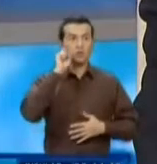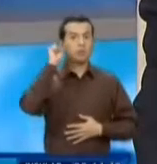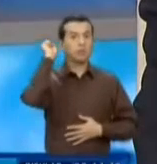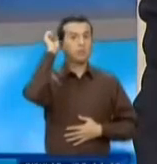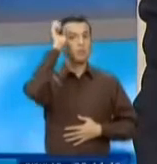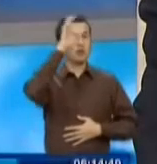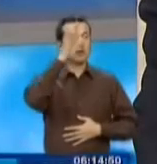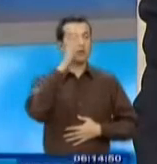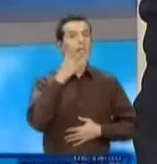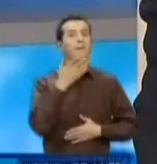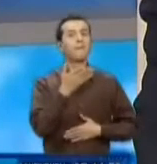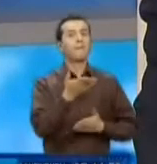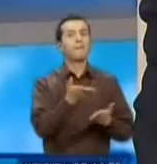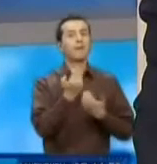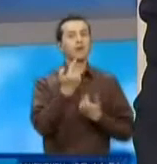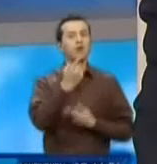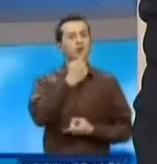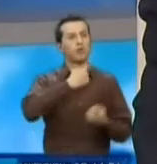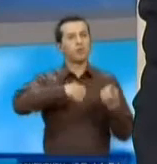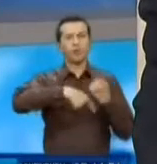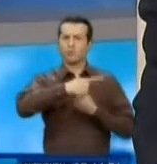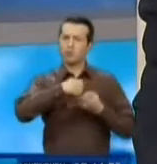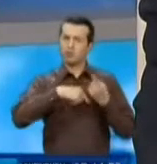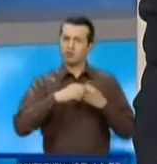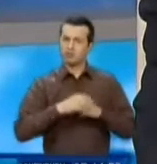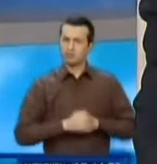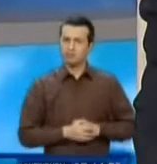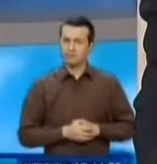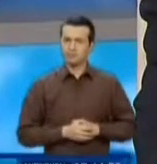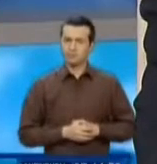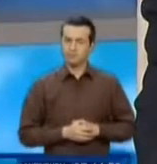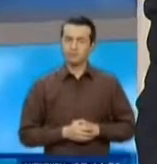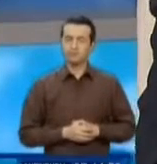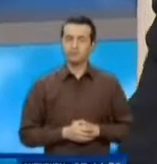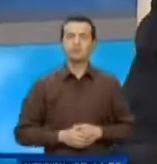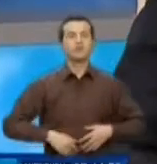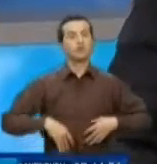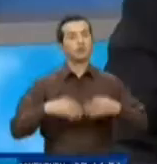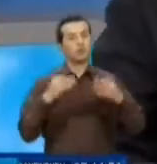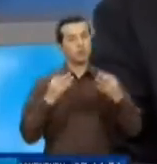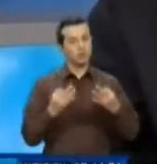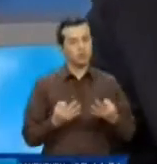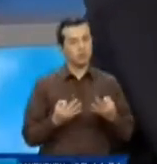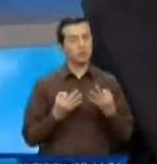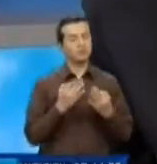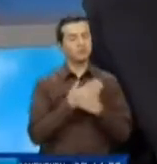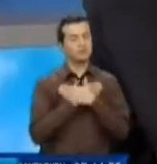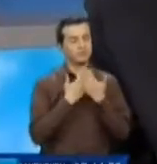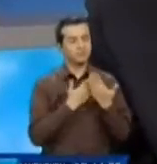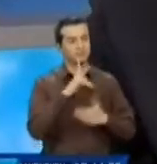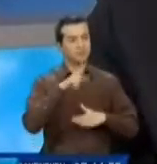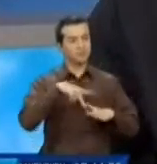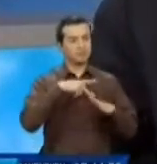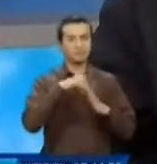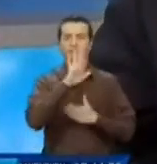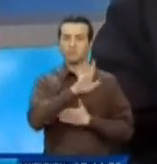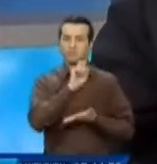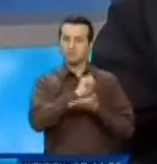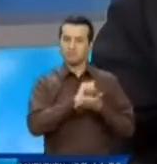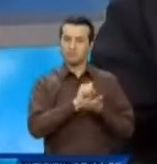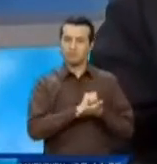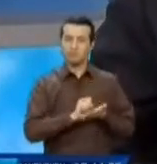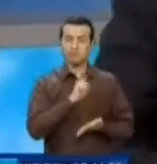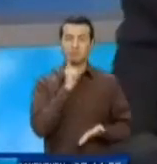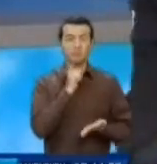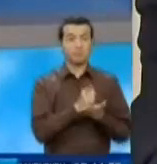película Vengo Volviendo. Le doy la bienvenida a Virgilio Rodríguez, como dije, historiador y escritor, quien